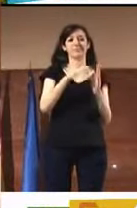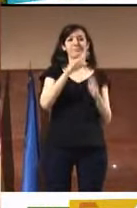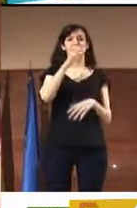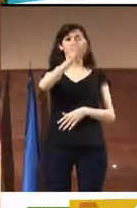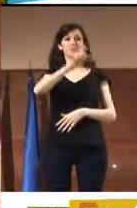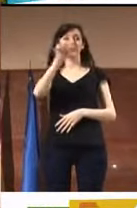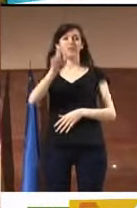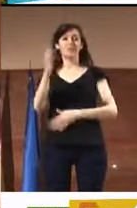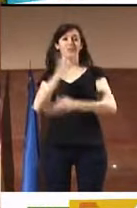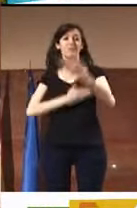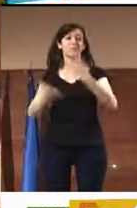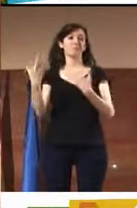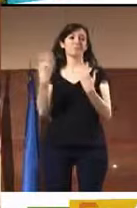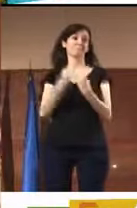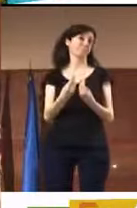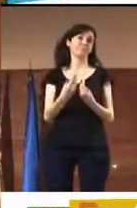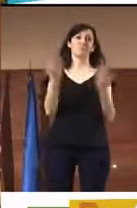colaboradores